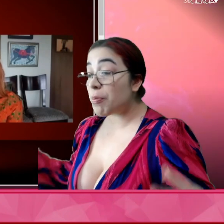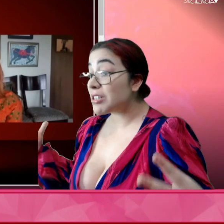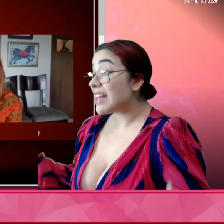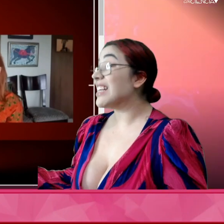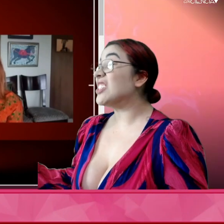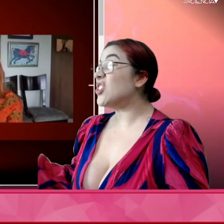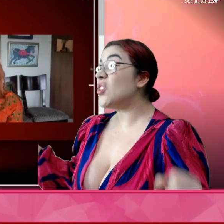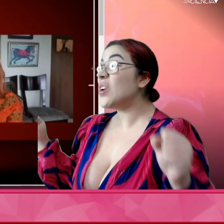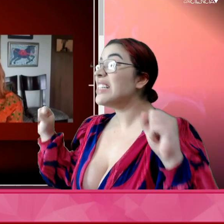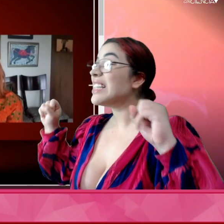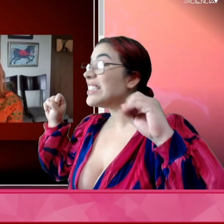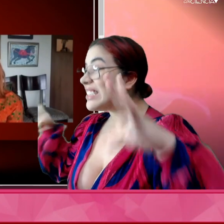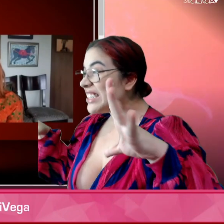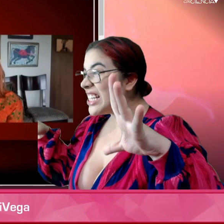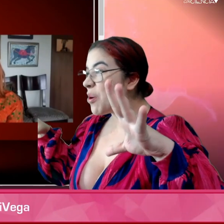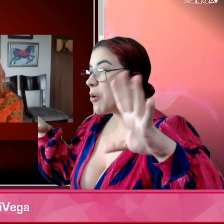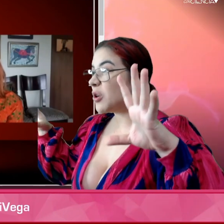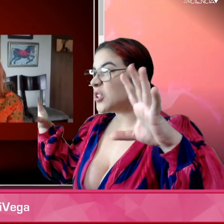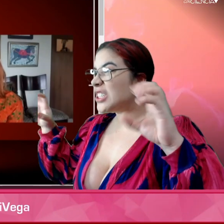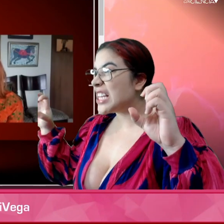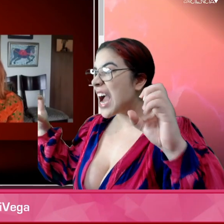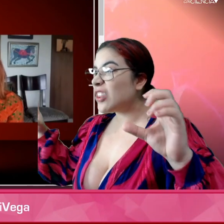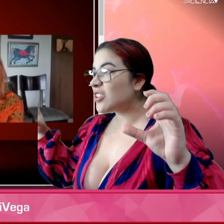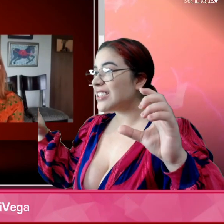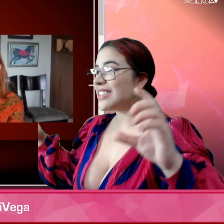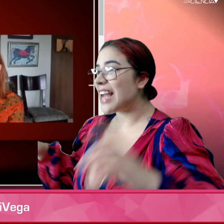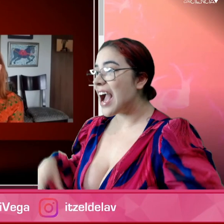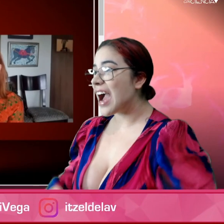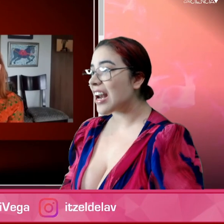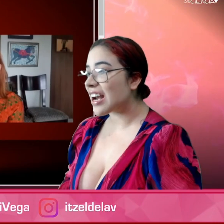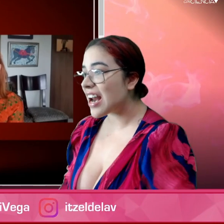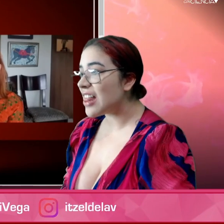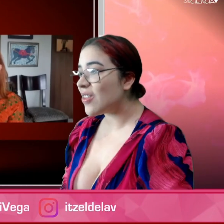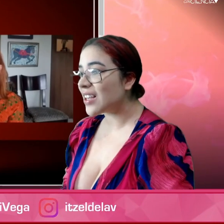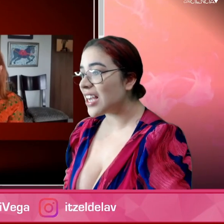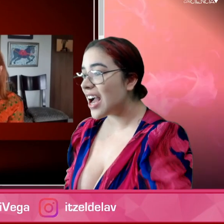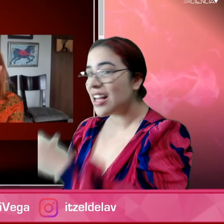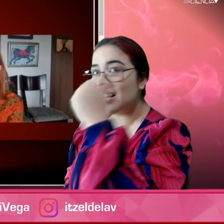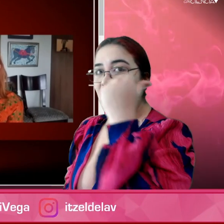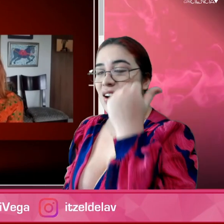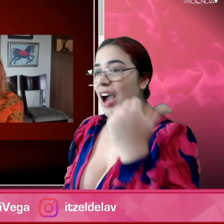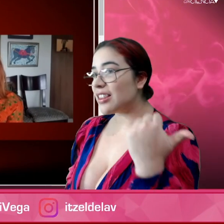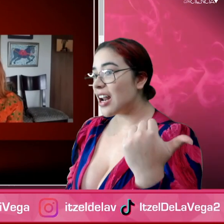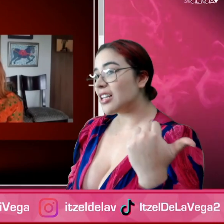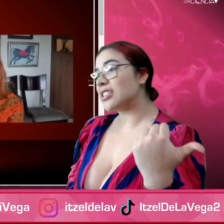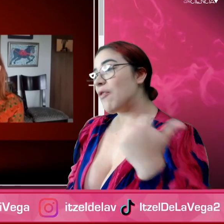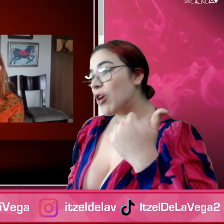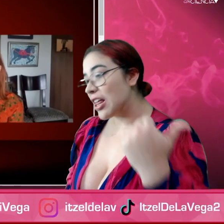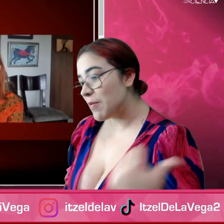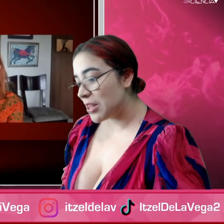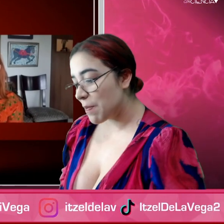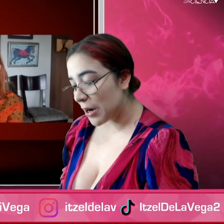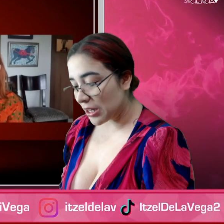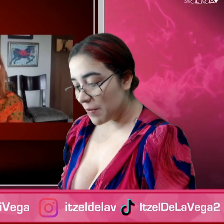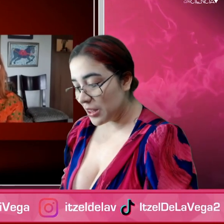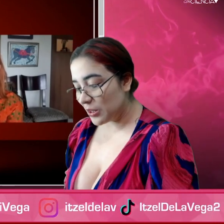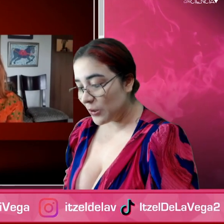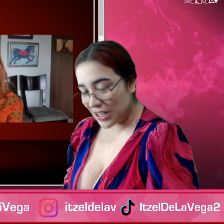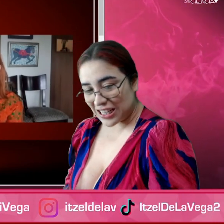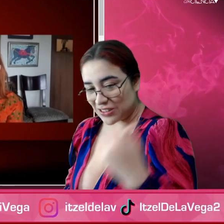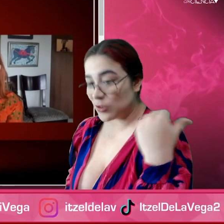Y bueno, pues la atención está así como los gatos que se están agarrando aquí atrás, afuera de mi